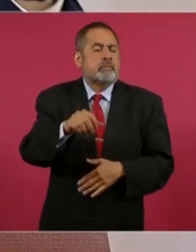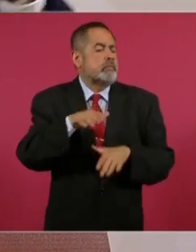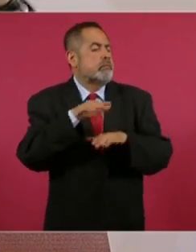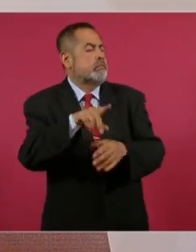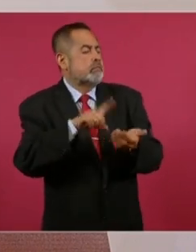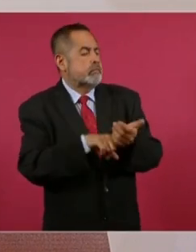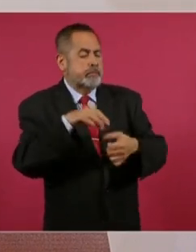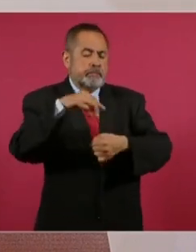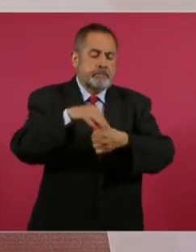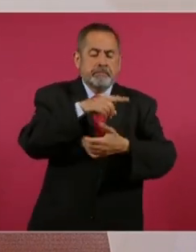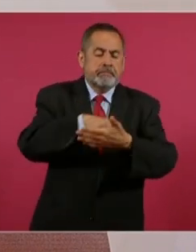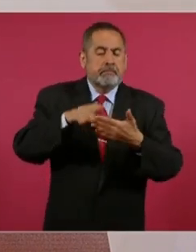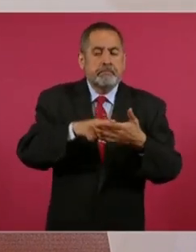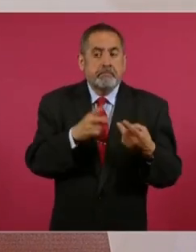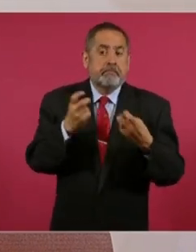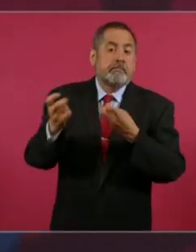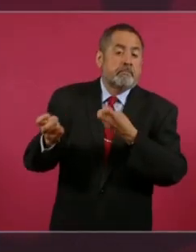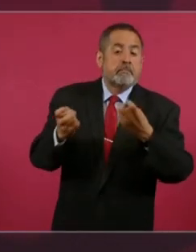estar